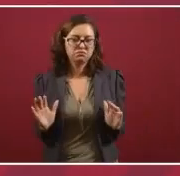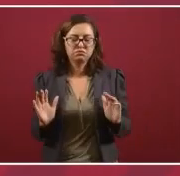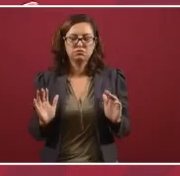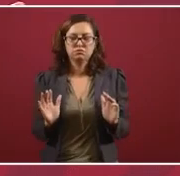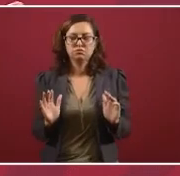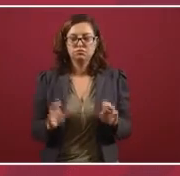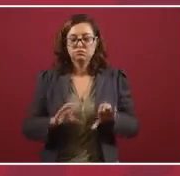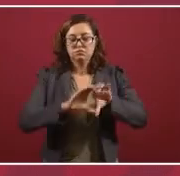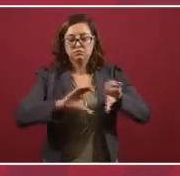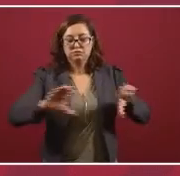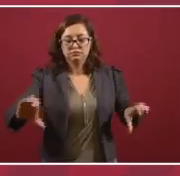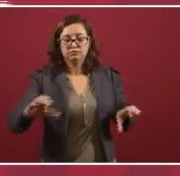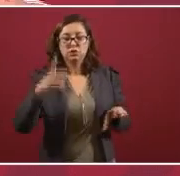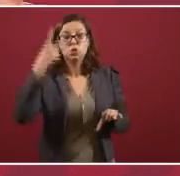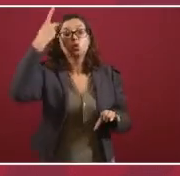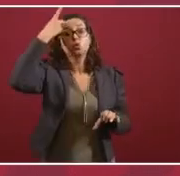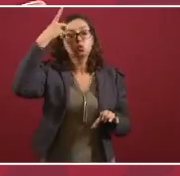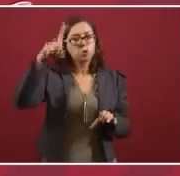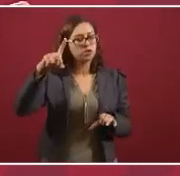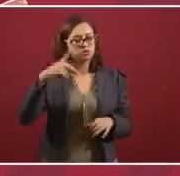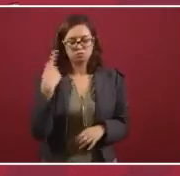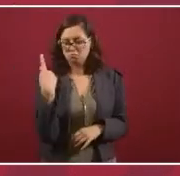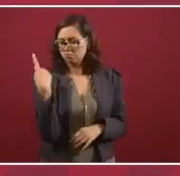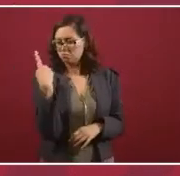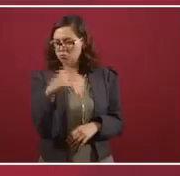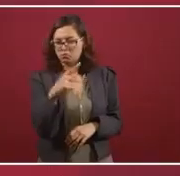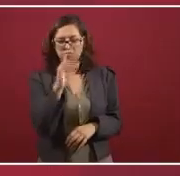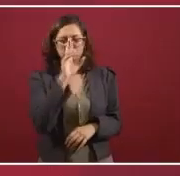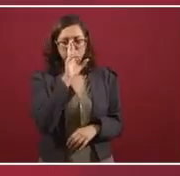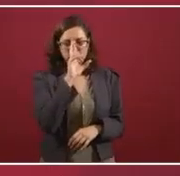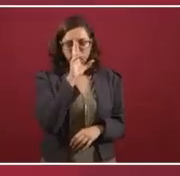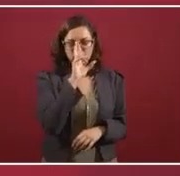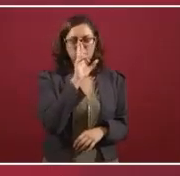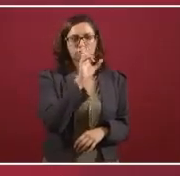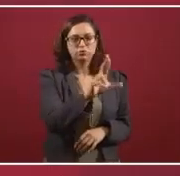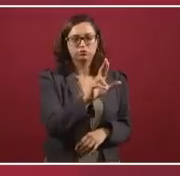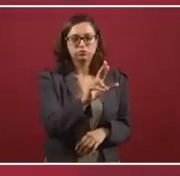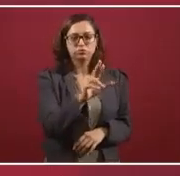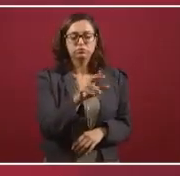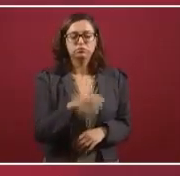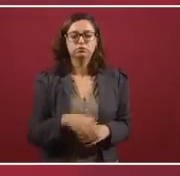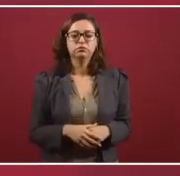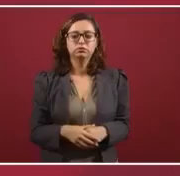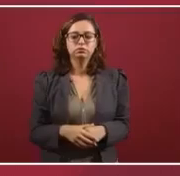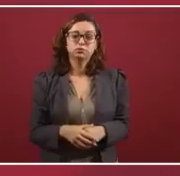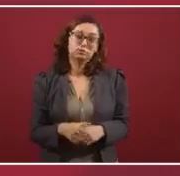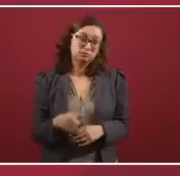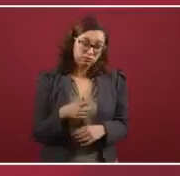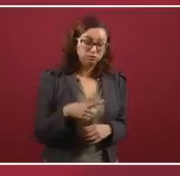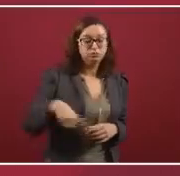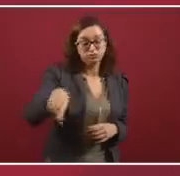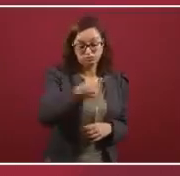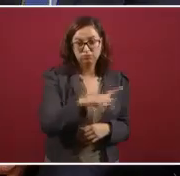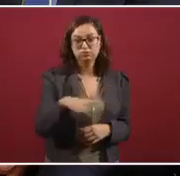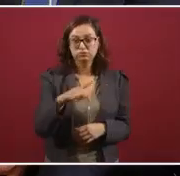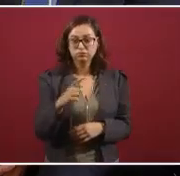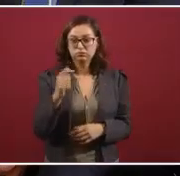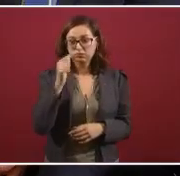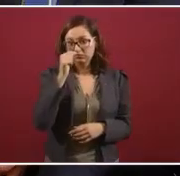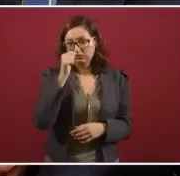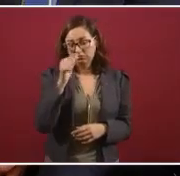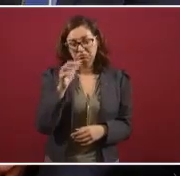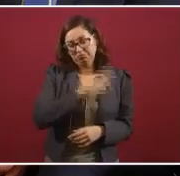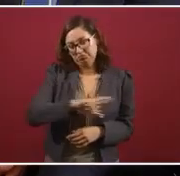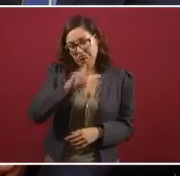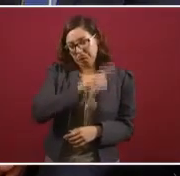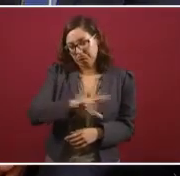propiedad de los ductos se respeta y los propietarios obtienen pues un beneficio inmobiliario en